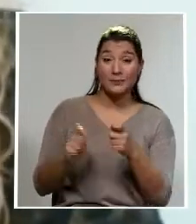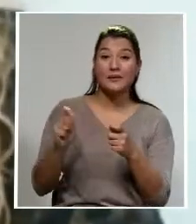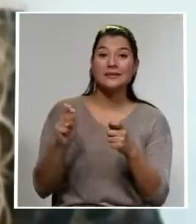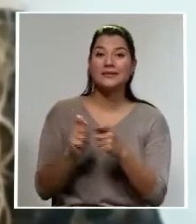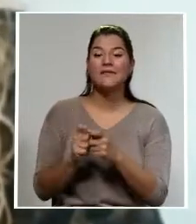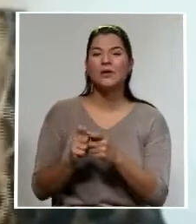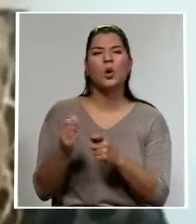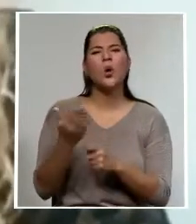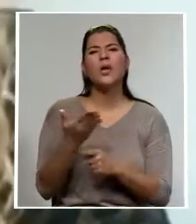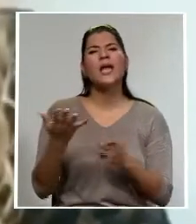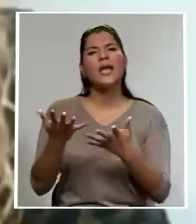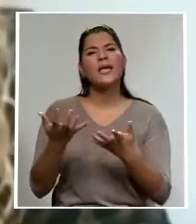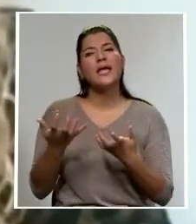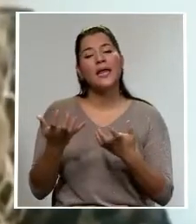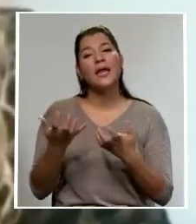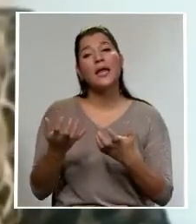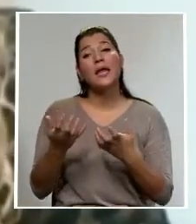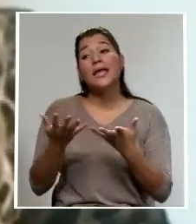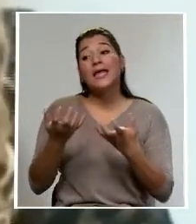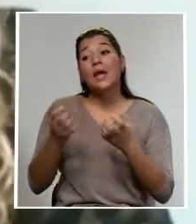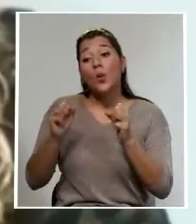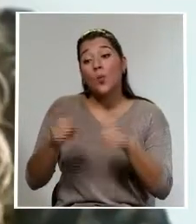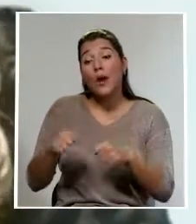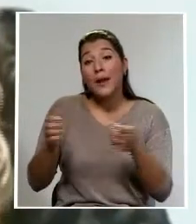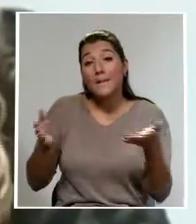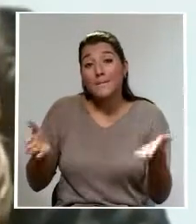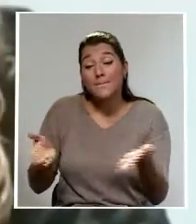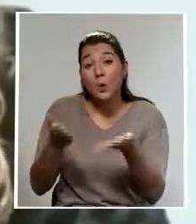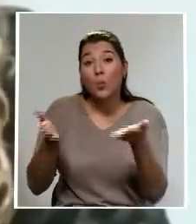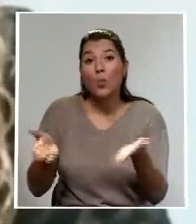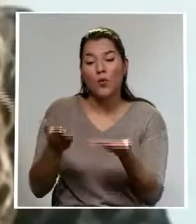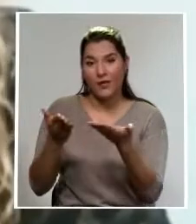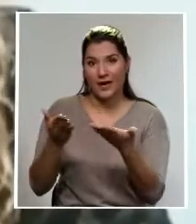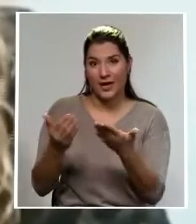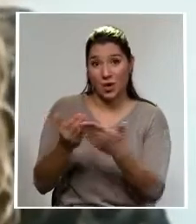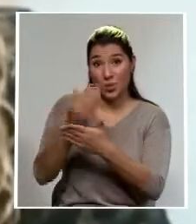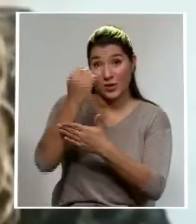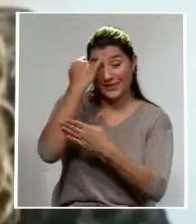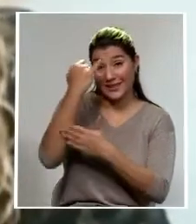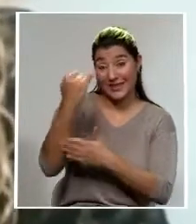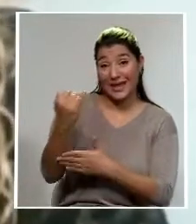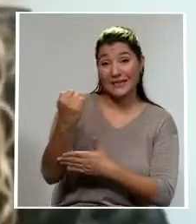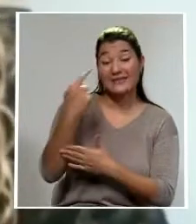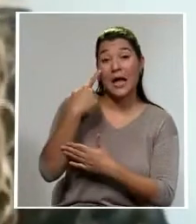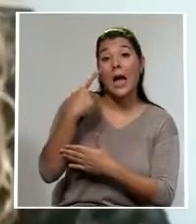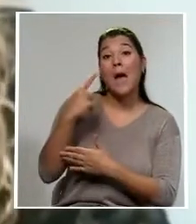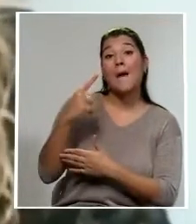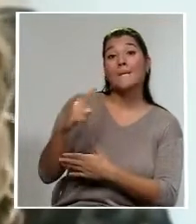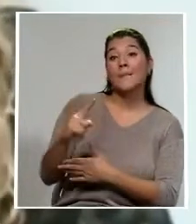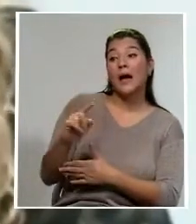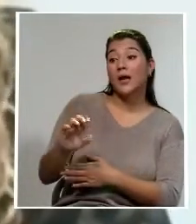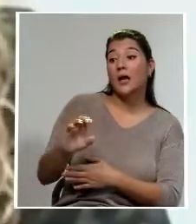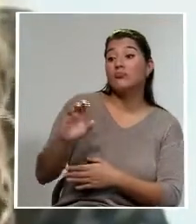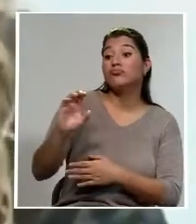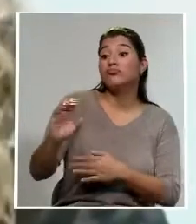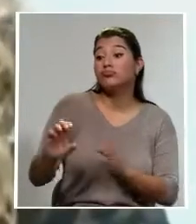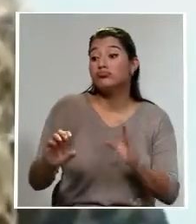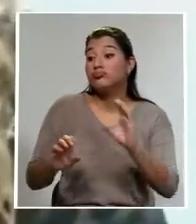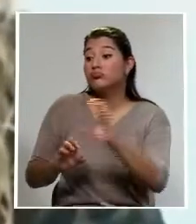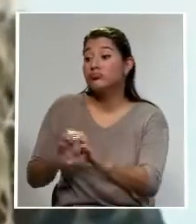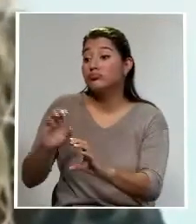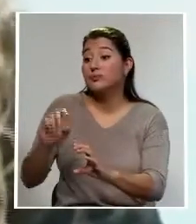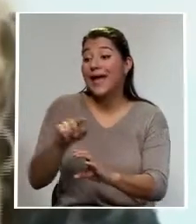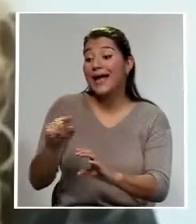lo que busca es promover el uso de este tipo de instrumento para financiar todos aquellos proyectos que nos